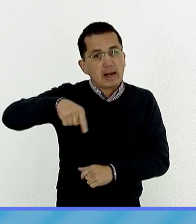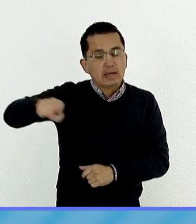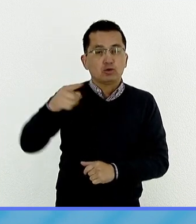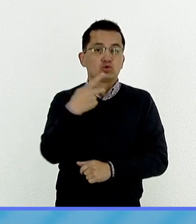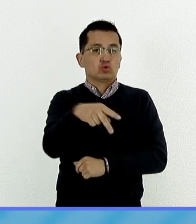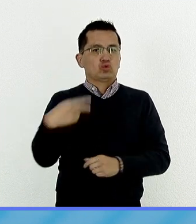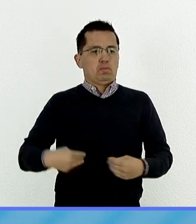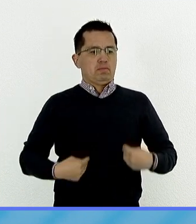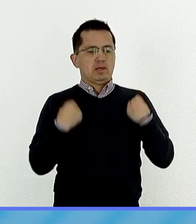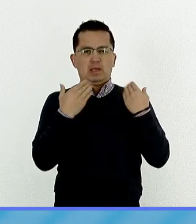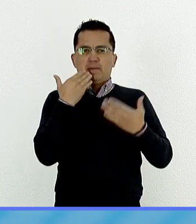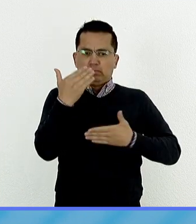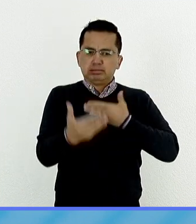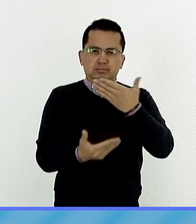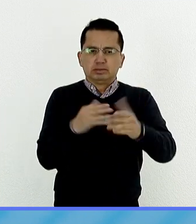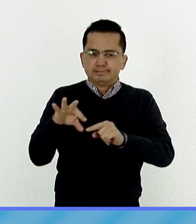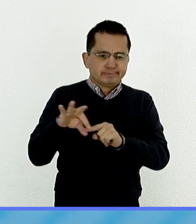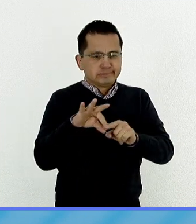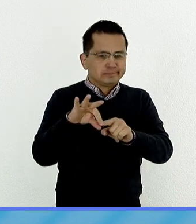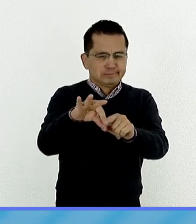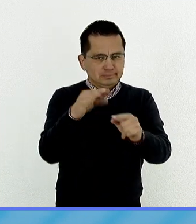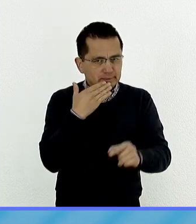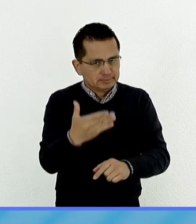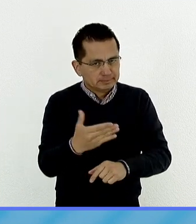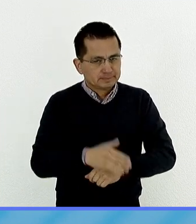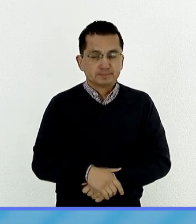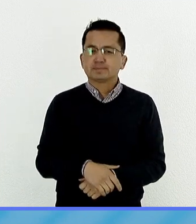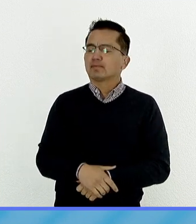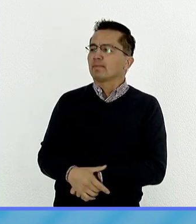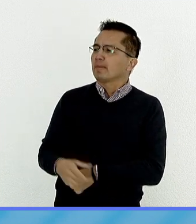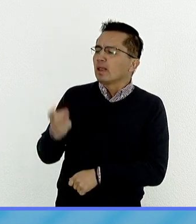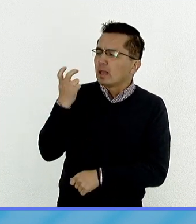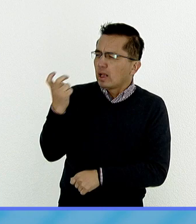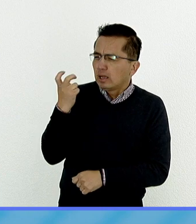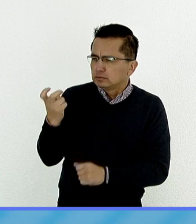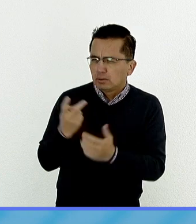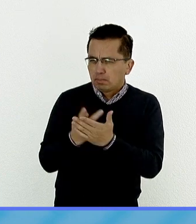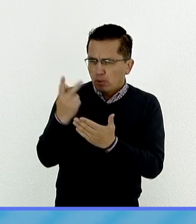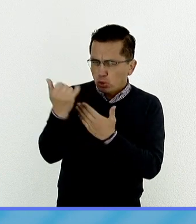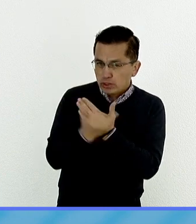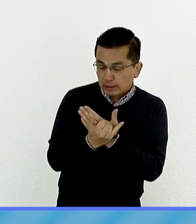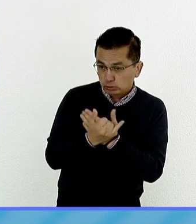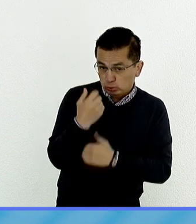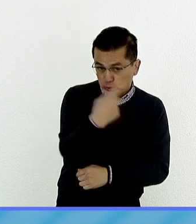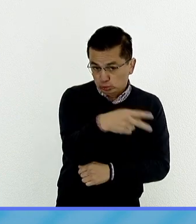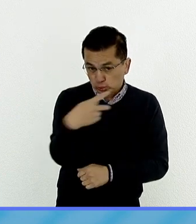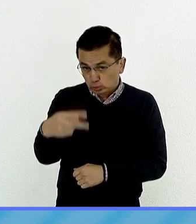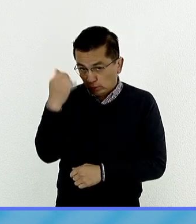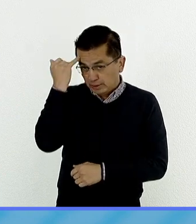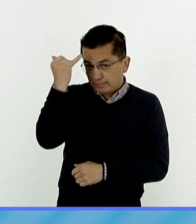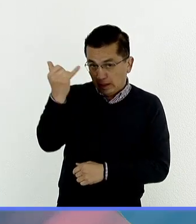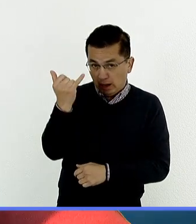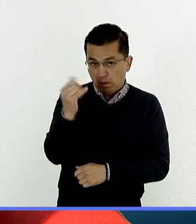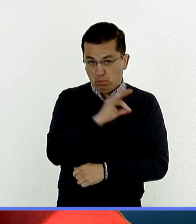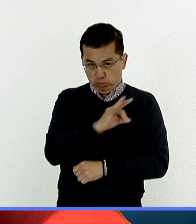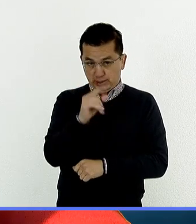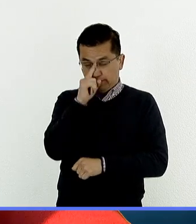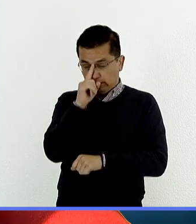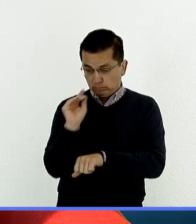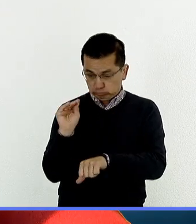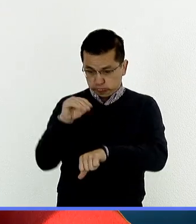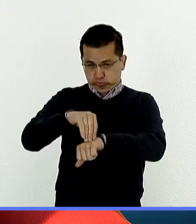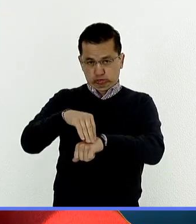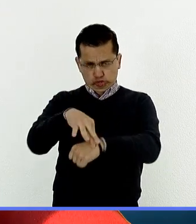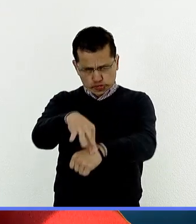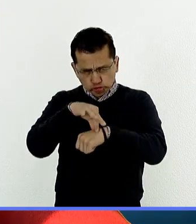de su vida se piensa también en la aplicación de estos proyectos a nivel Quizá no no tan grande sino en sus comunidades